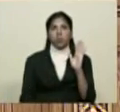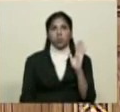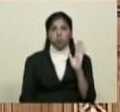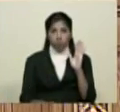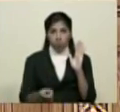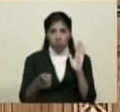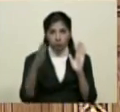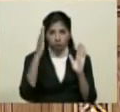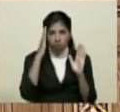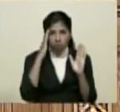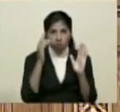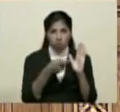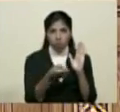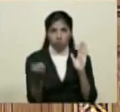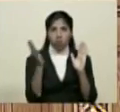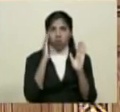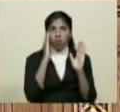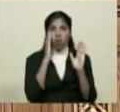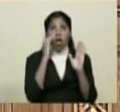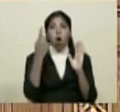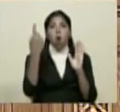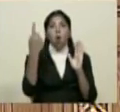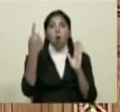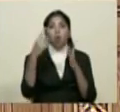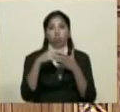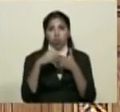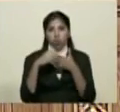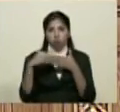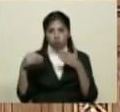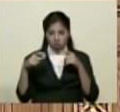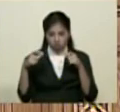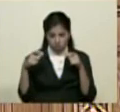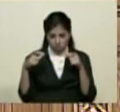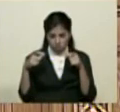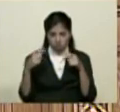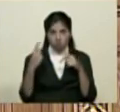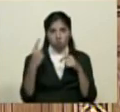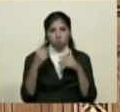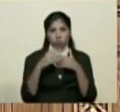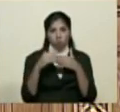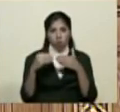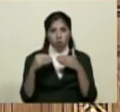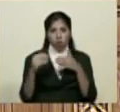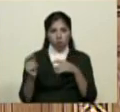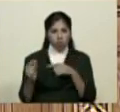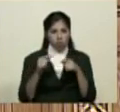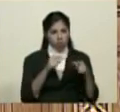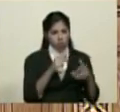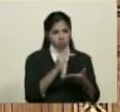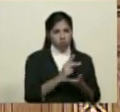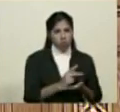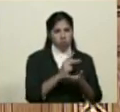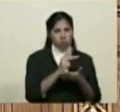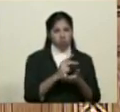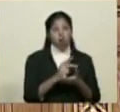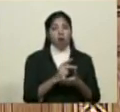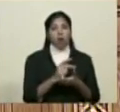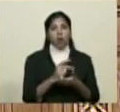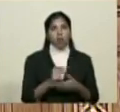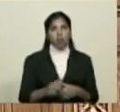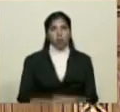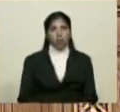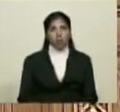cuál era un dólar porque logramos es decir el sobreprecio fue aquí